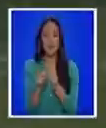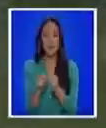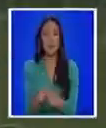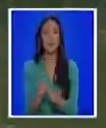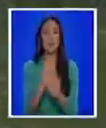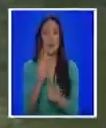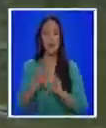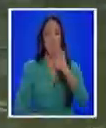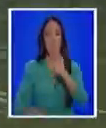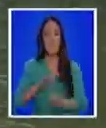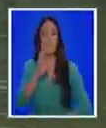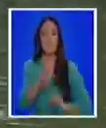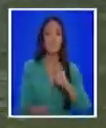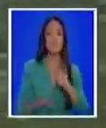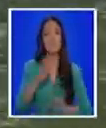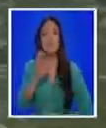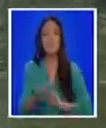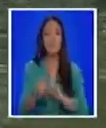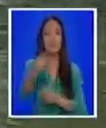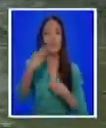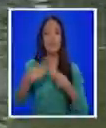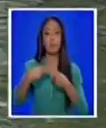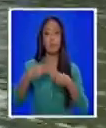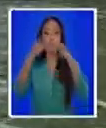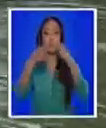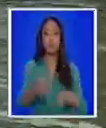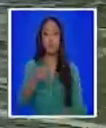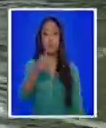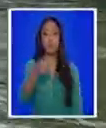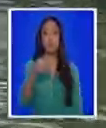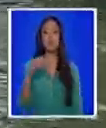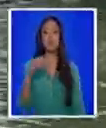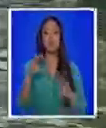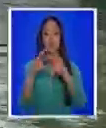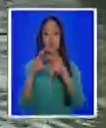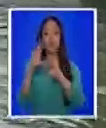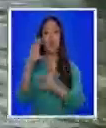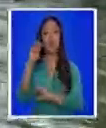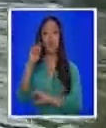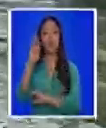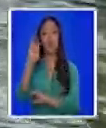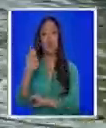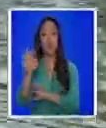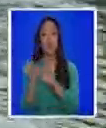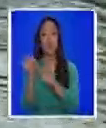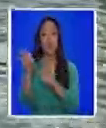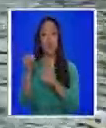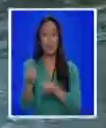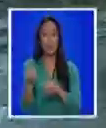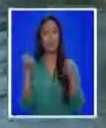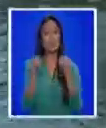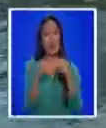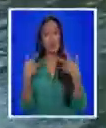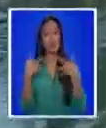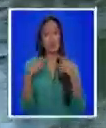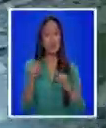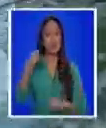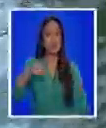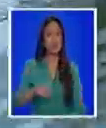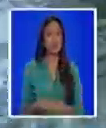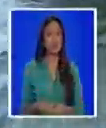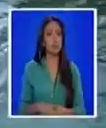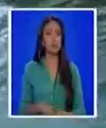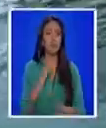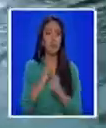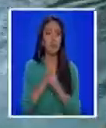puente el equipo, los participantes. El puente Rompecorazones porque aquí es donde hacen más esfuerzo los participantes. Y